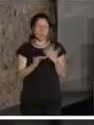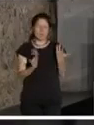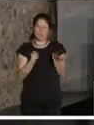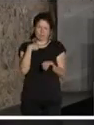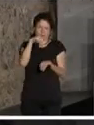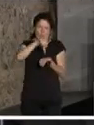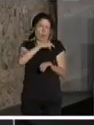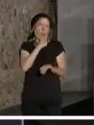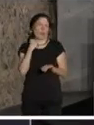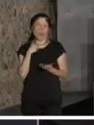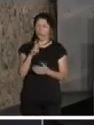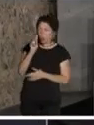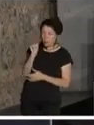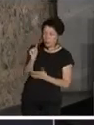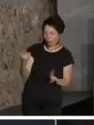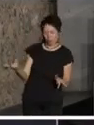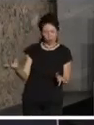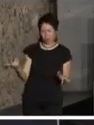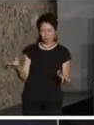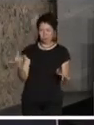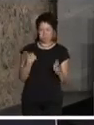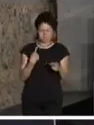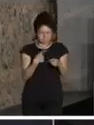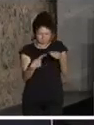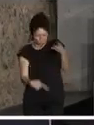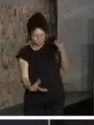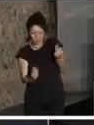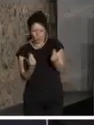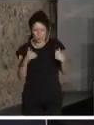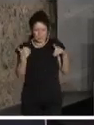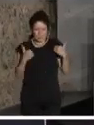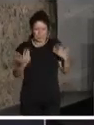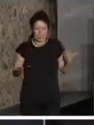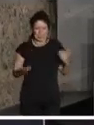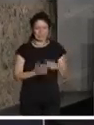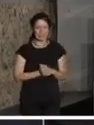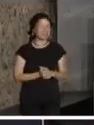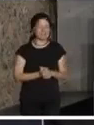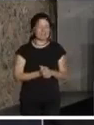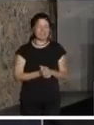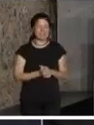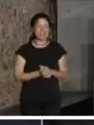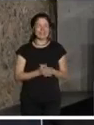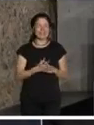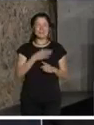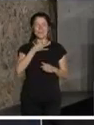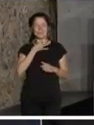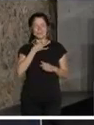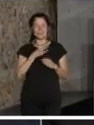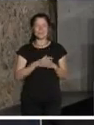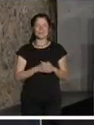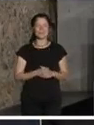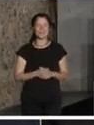consigo misma vale dos minutos y me queda mucho por decir lo